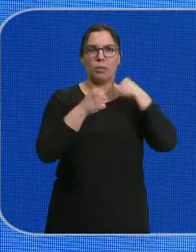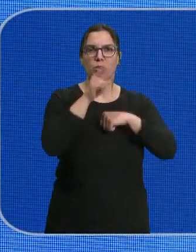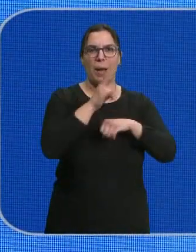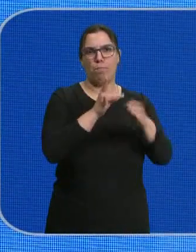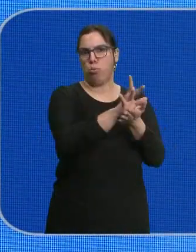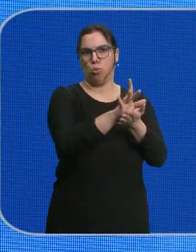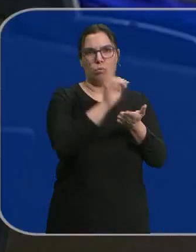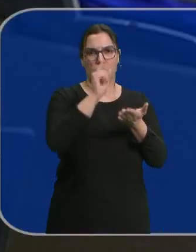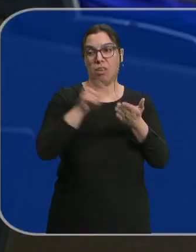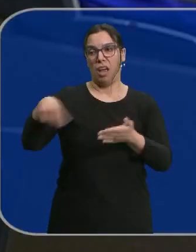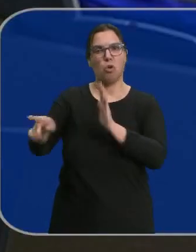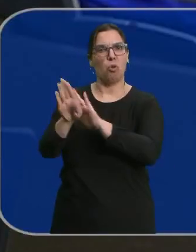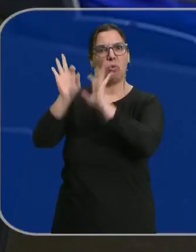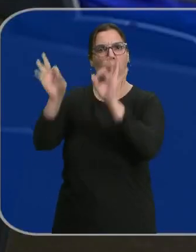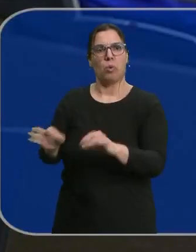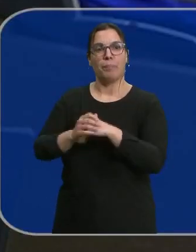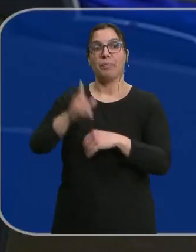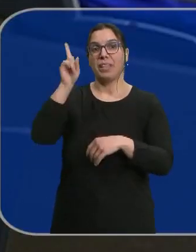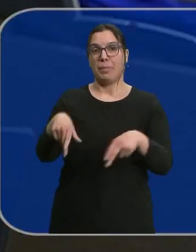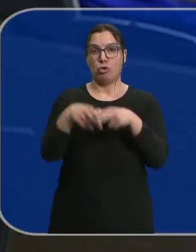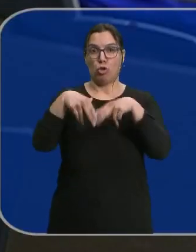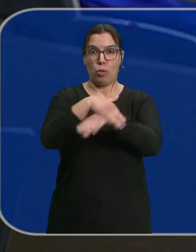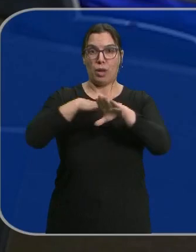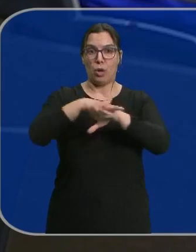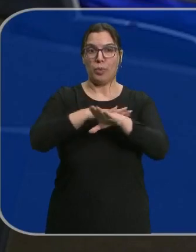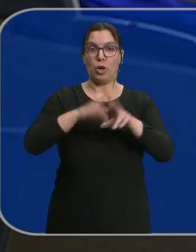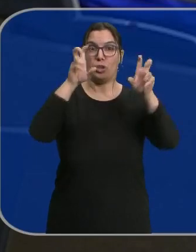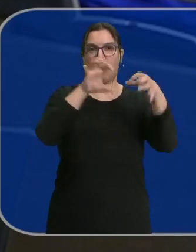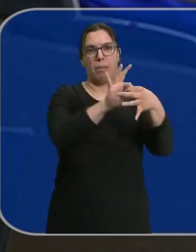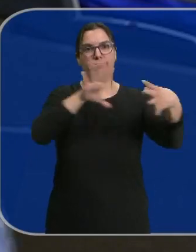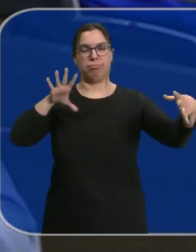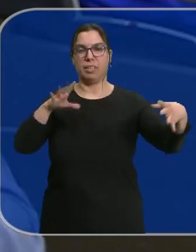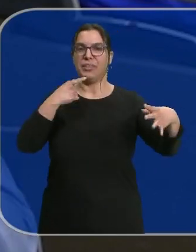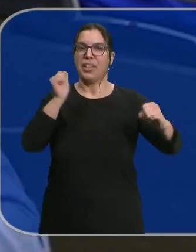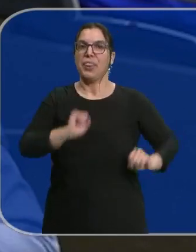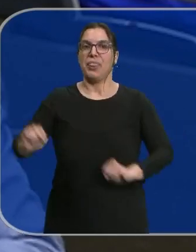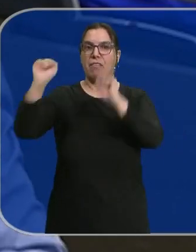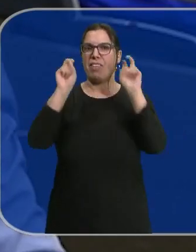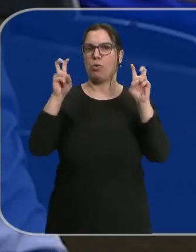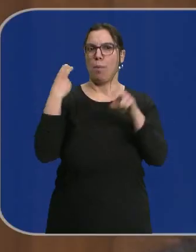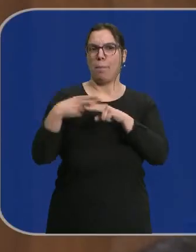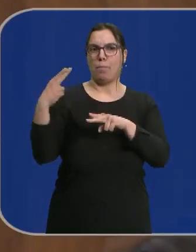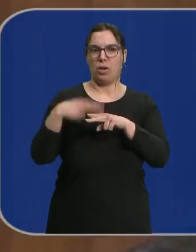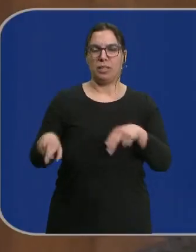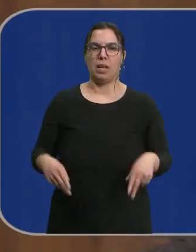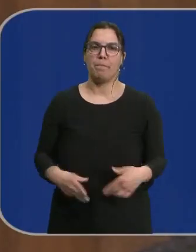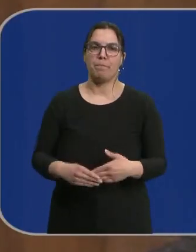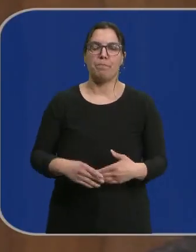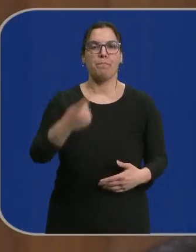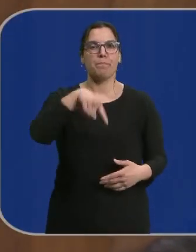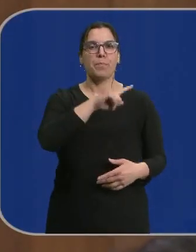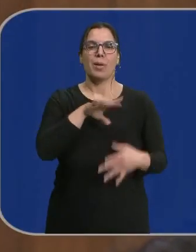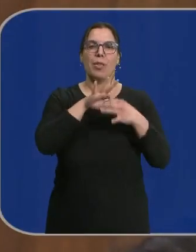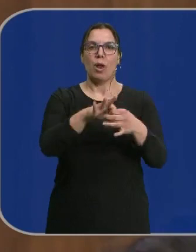Partido Popular ahí continúan. También sus socios de gobierno, que se desmarcan y defienden la nueva política. Tienen que ver con